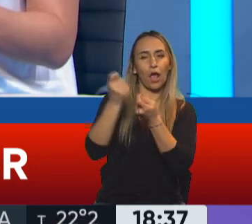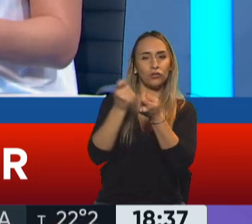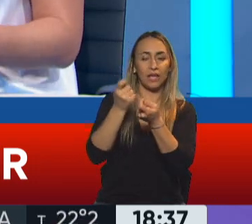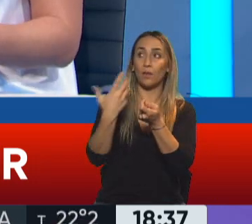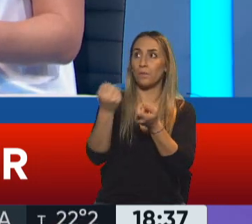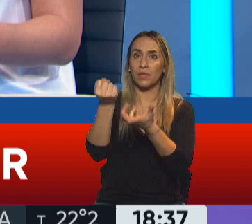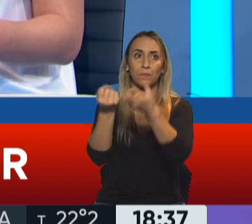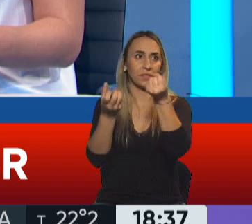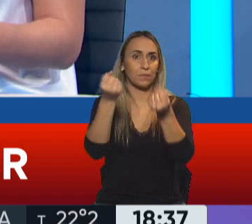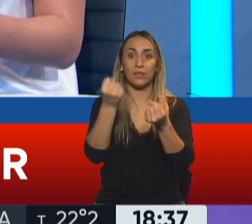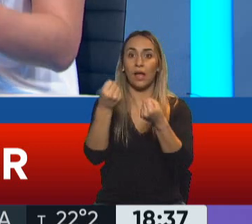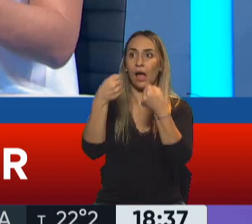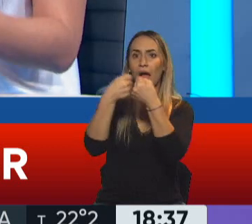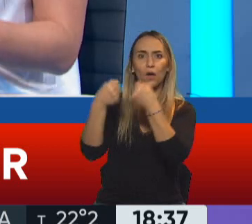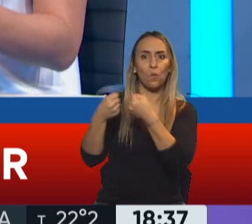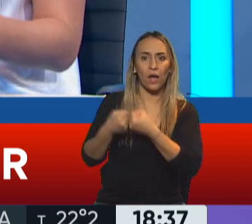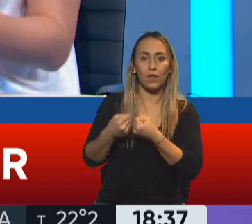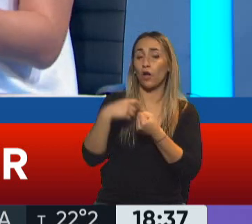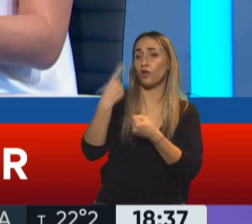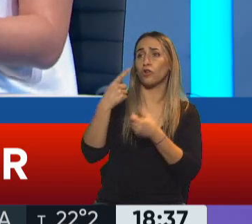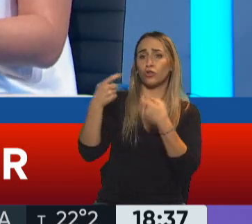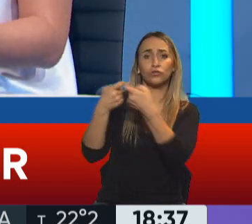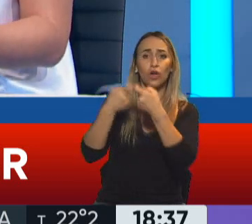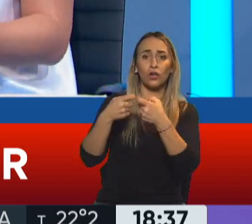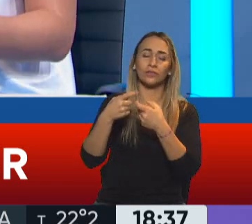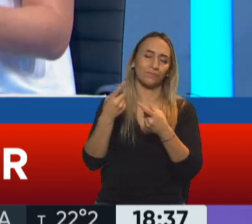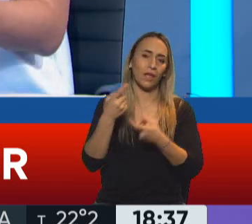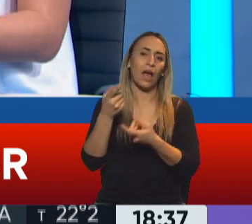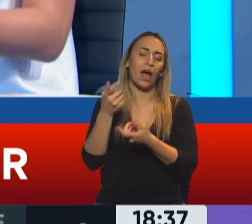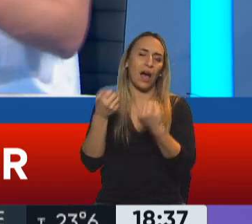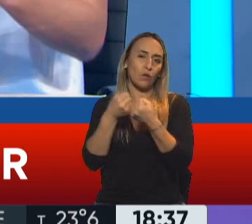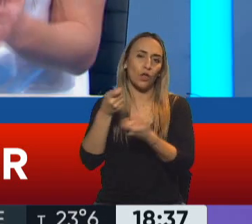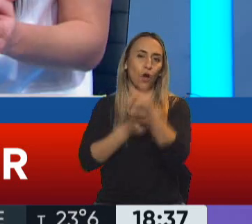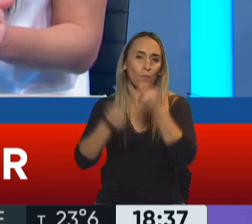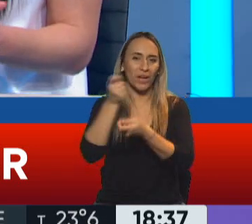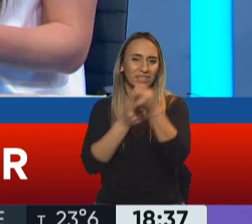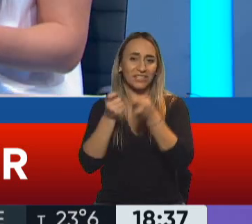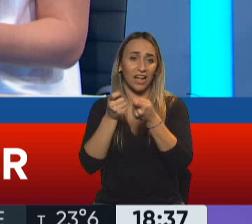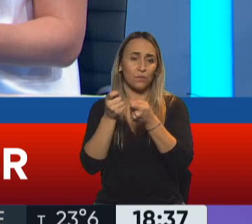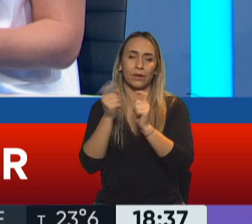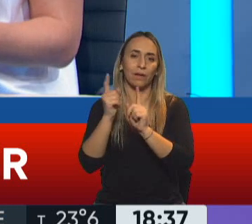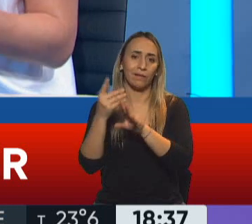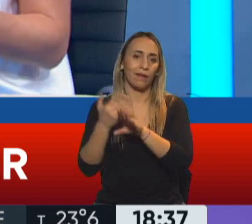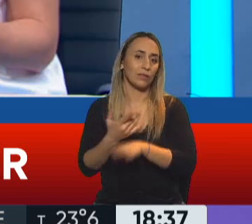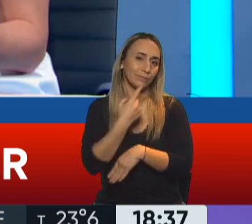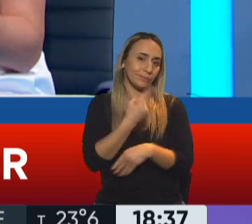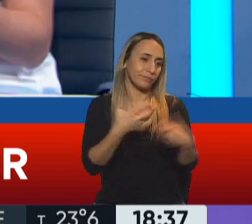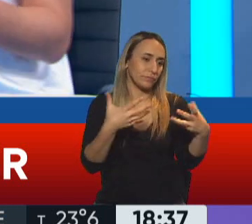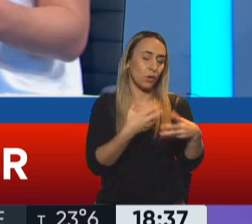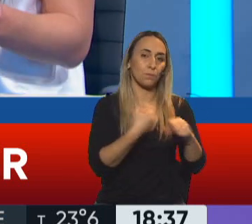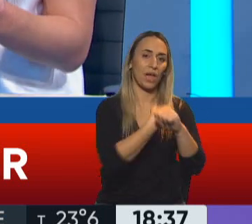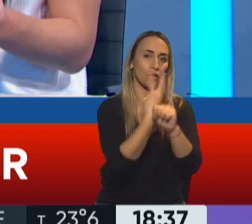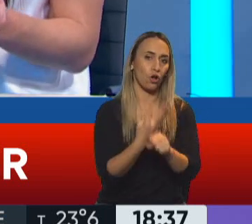acuerdos bilaterales con socios extrabloque. Hablamos de acuerdos comerciales y que no pasen por esta instancia del bloque,